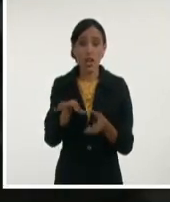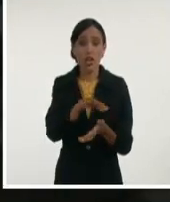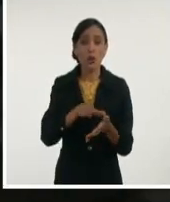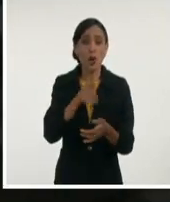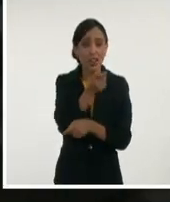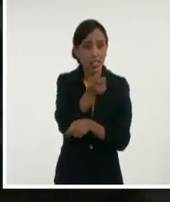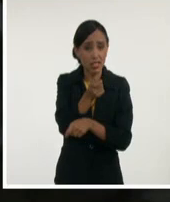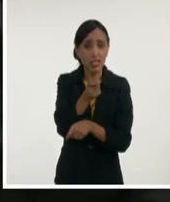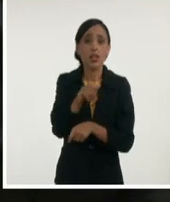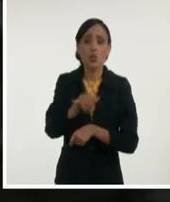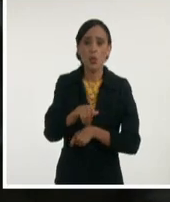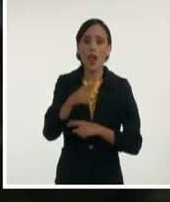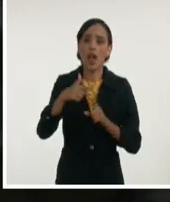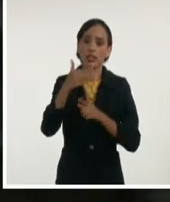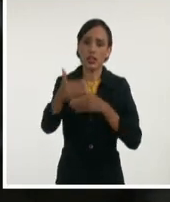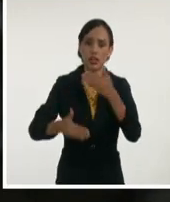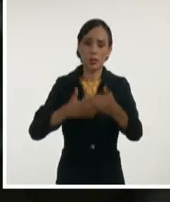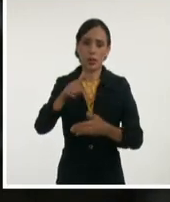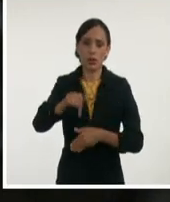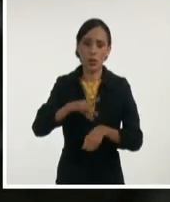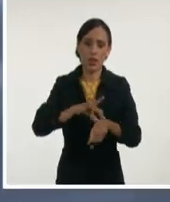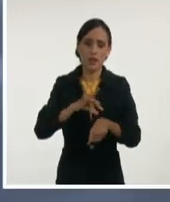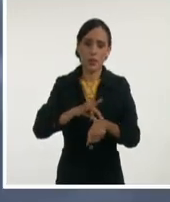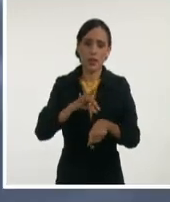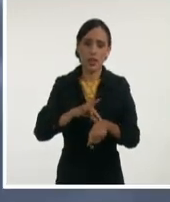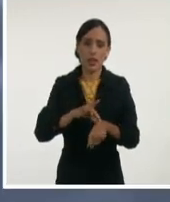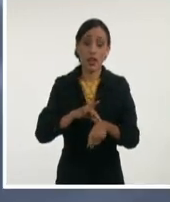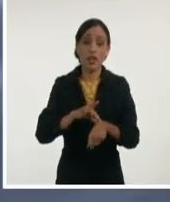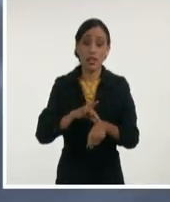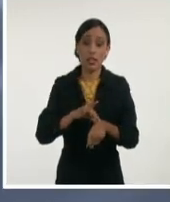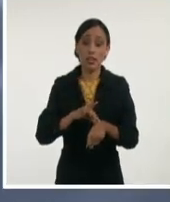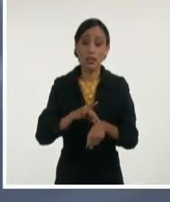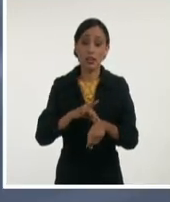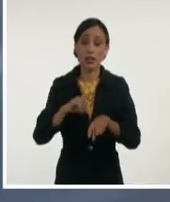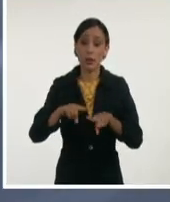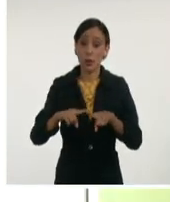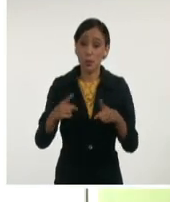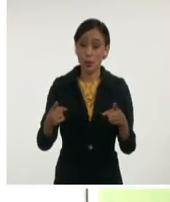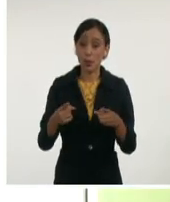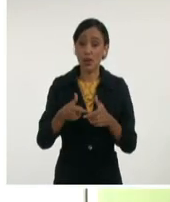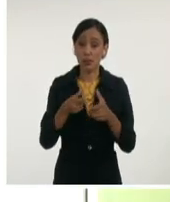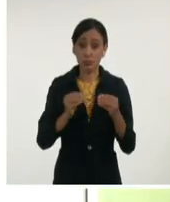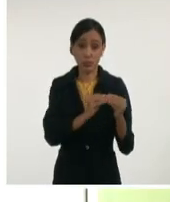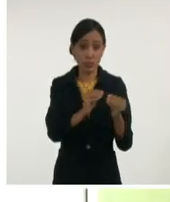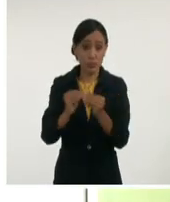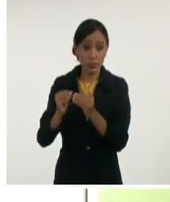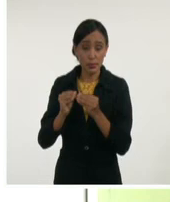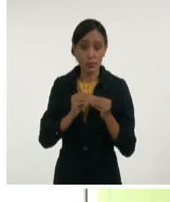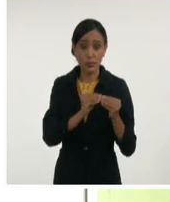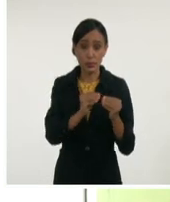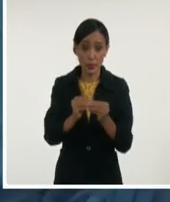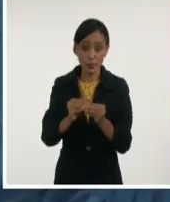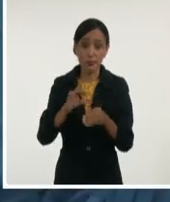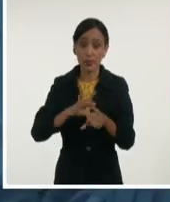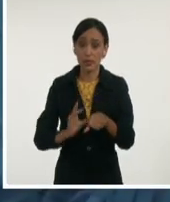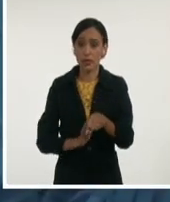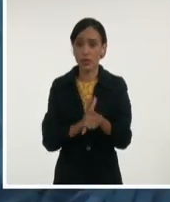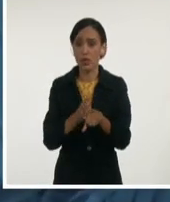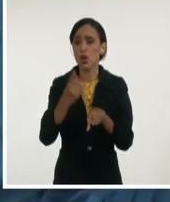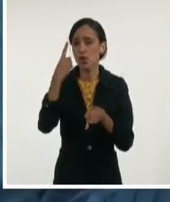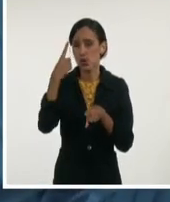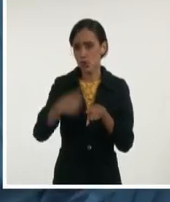recinto para el tratamiento de enfermedades infecciosas por el incremento inusitado de los contagios de la COVID-19 y de